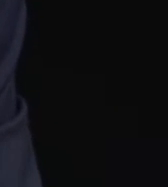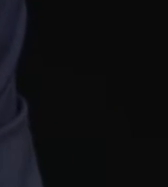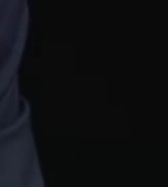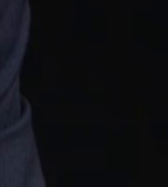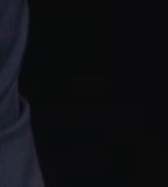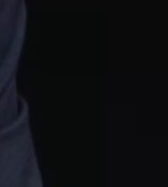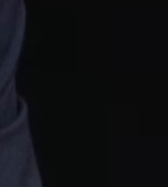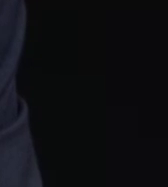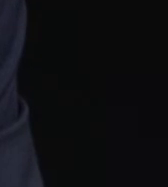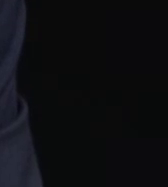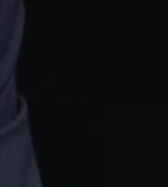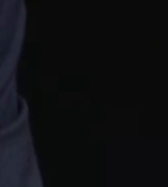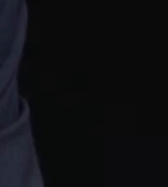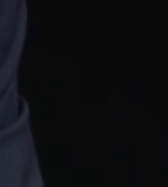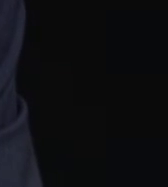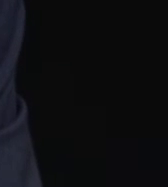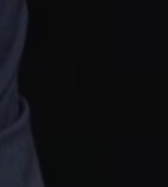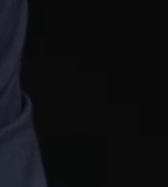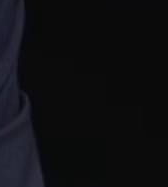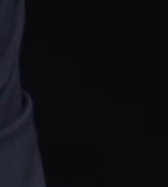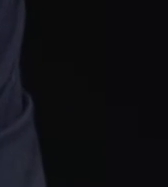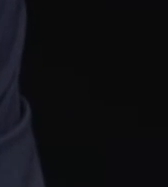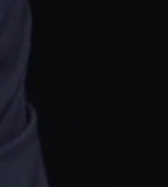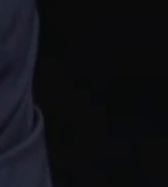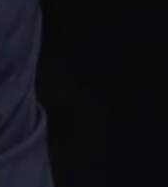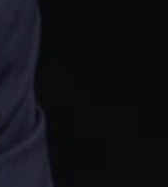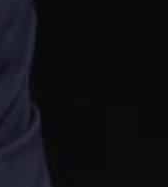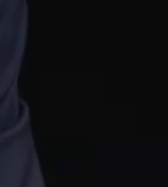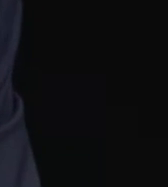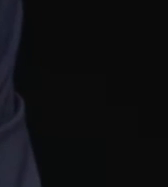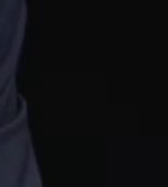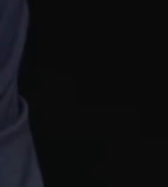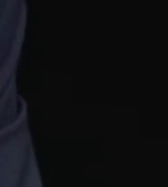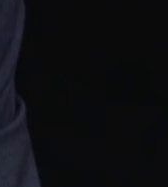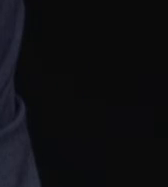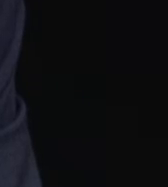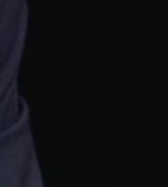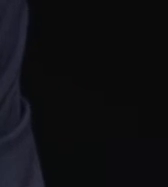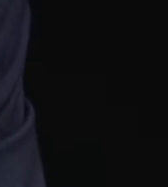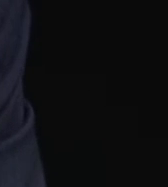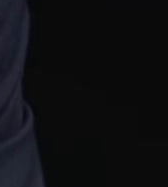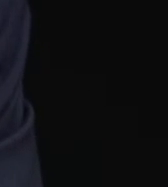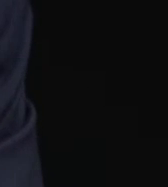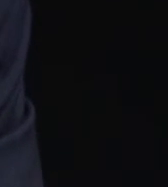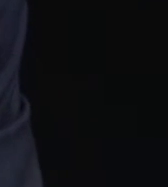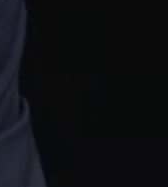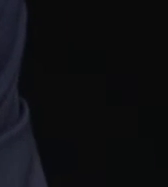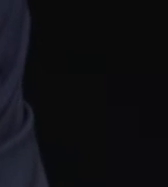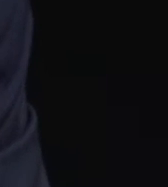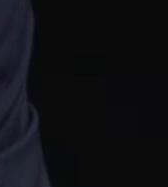la mentalidad que siempre tuvo el banco, que ha sido a favor de la integración latinoamericana